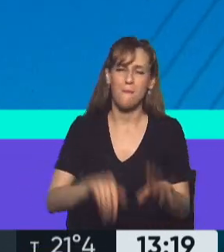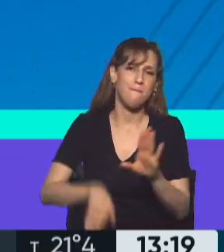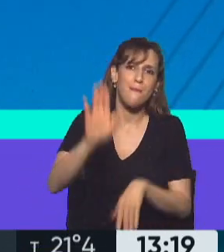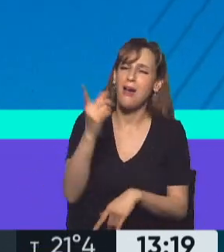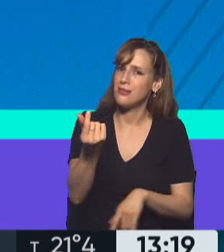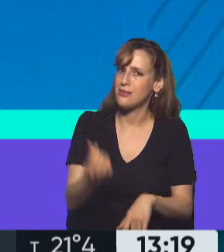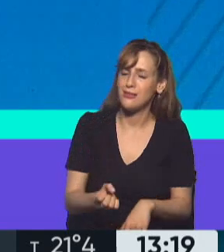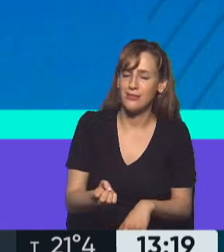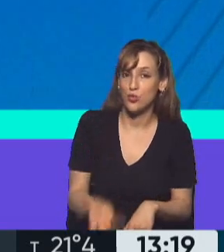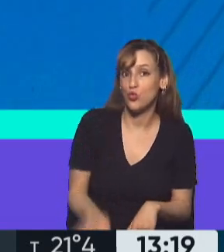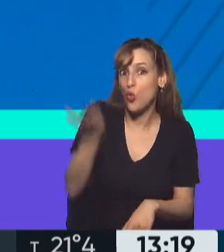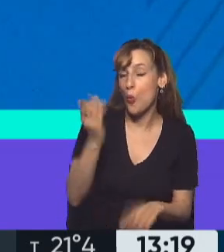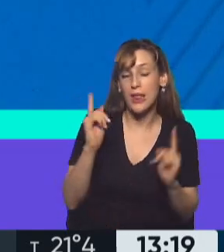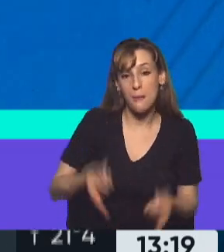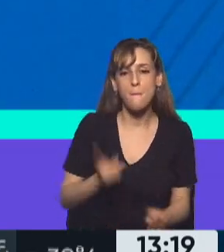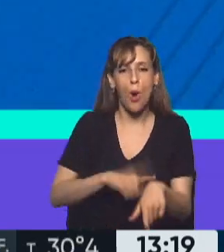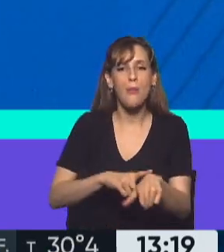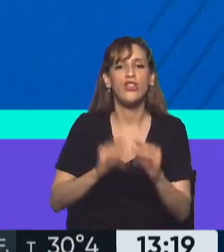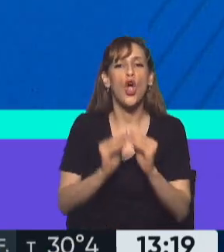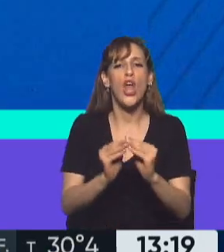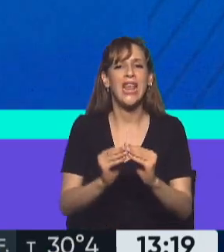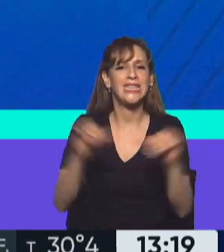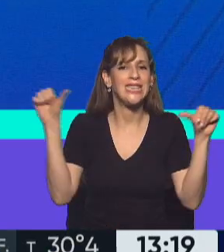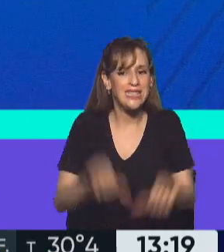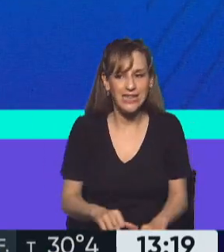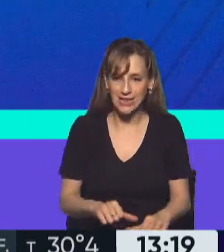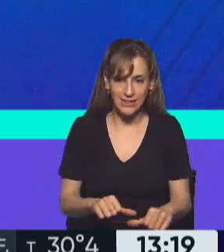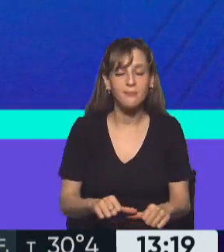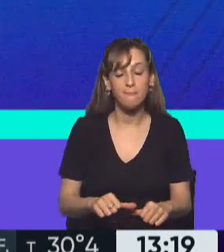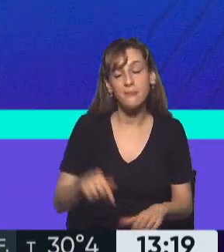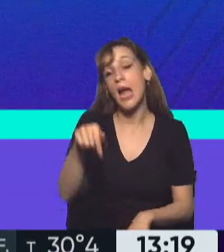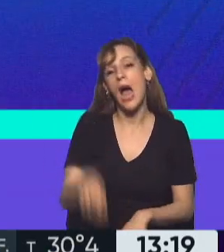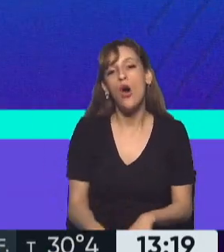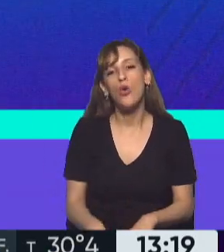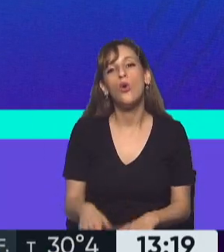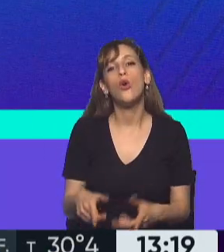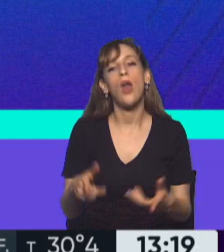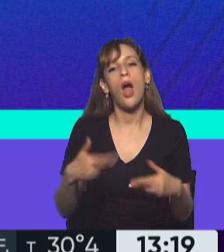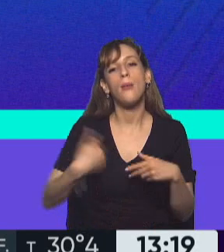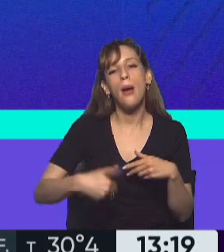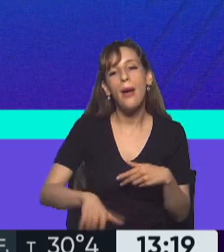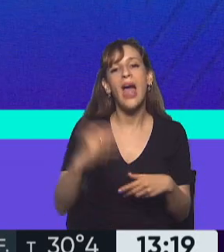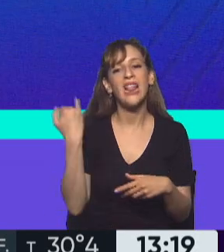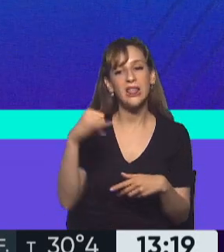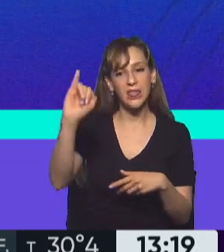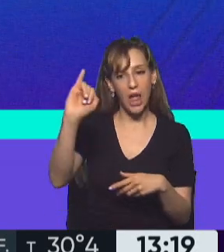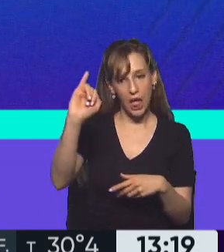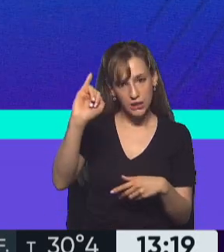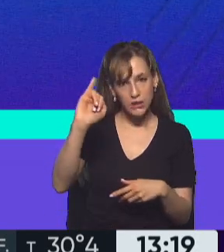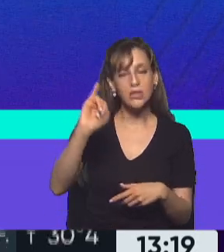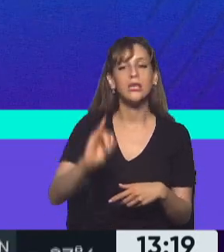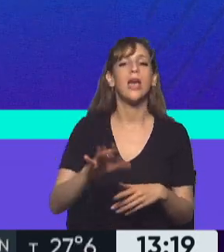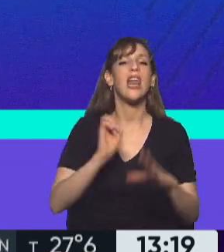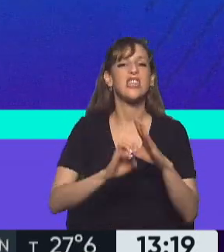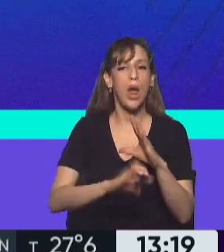Eso suele ocurrir. Ahora estamos volviendo a tener posiblemente una suba de la tasa de interés de la FED, de la Reserva Federal de